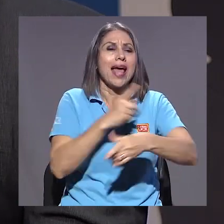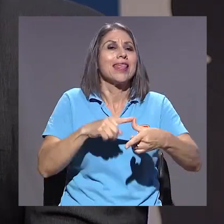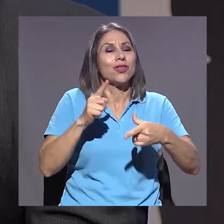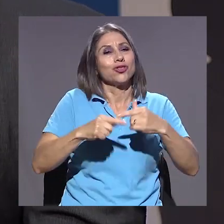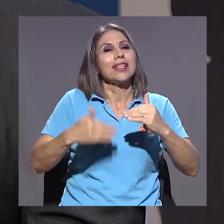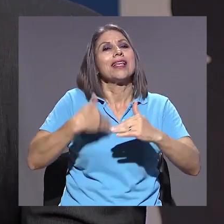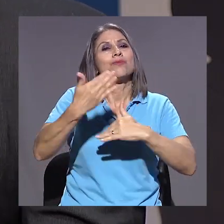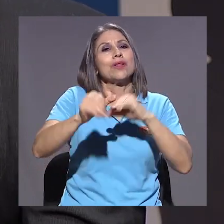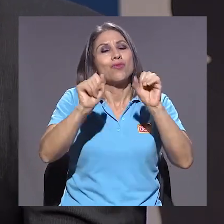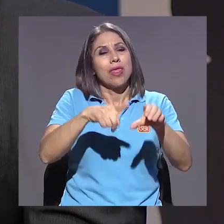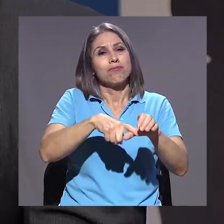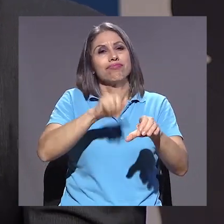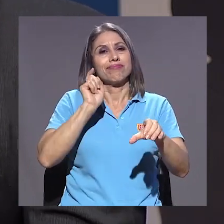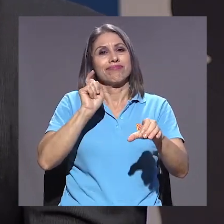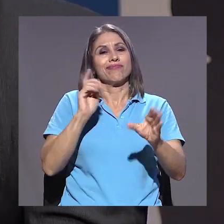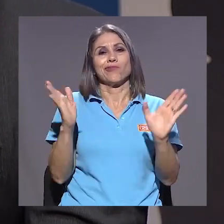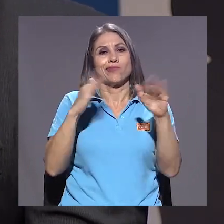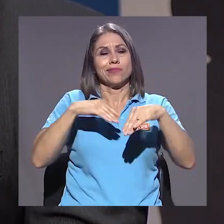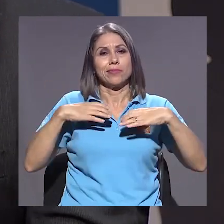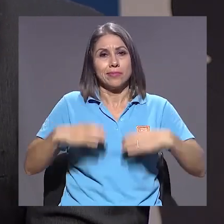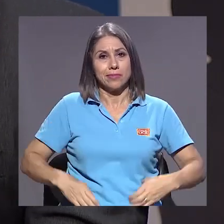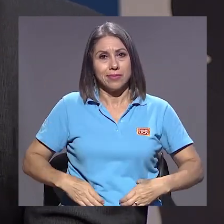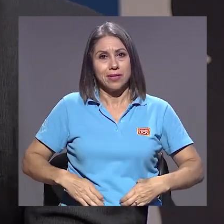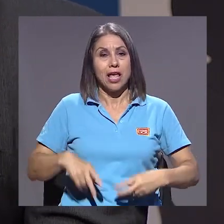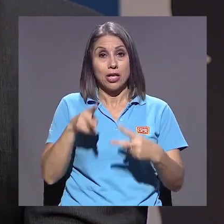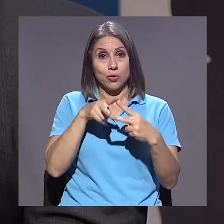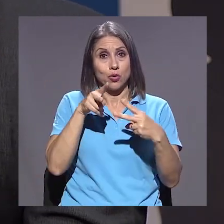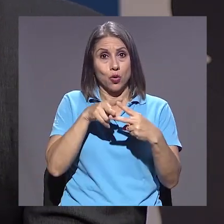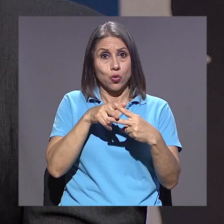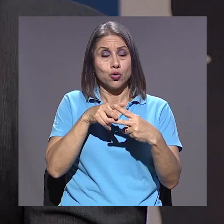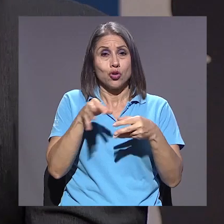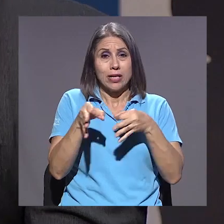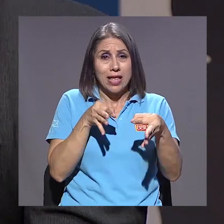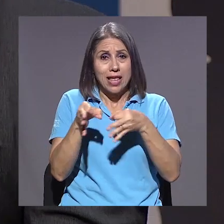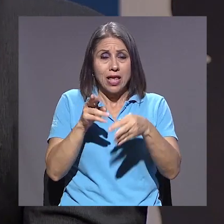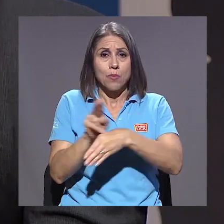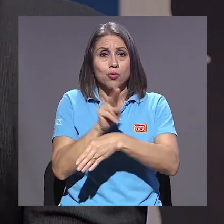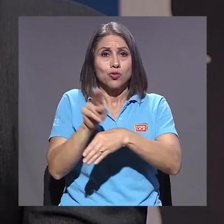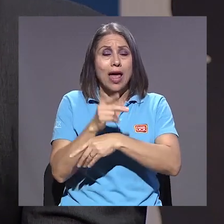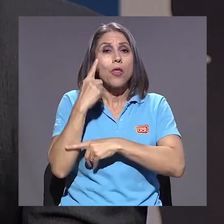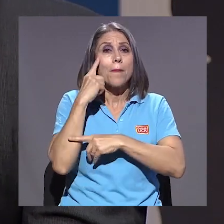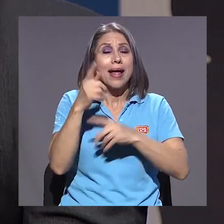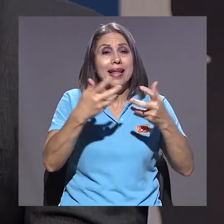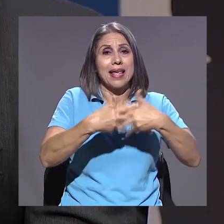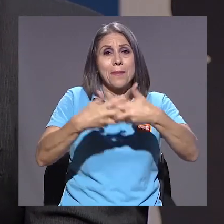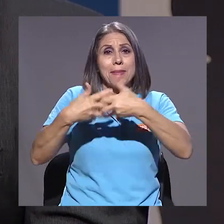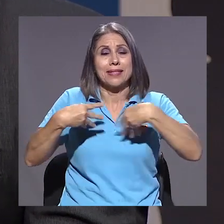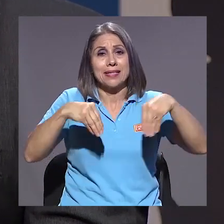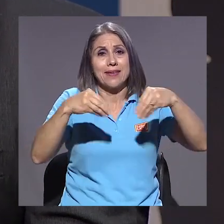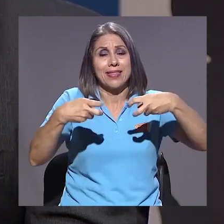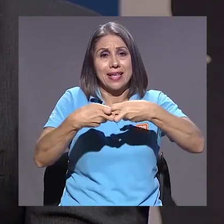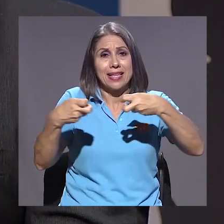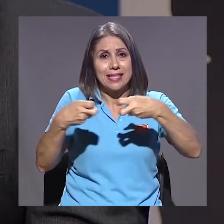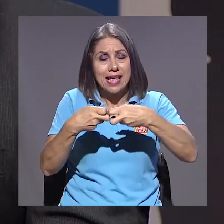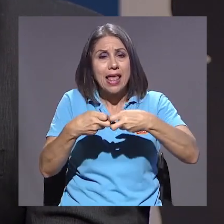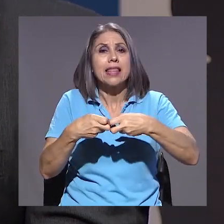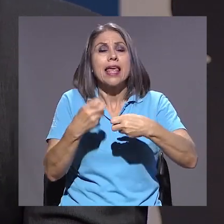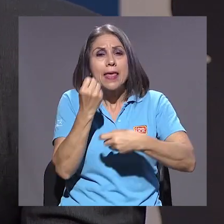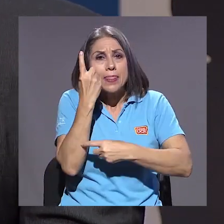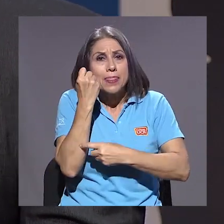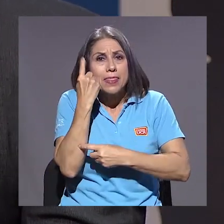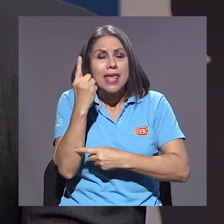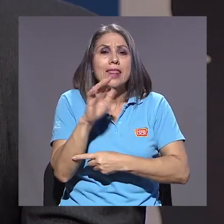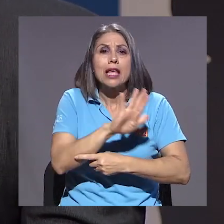de los argumentos, entre otros, que hemos usado para que las distribuidoras analicen y entiendan sus mercados, y a partir de ello